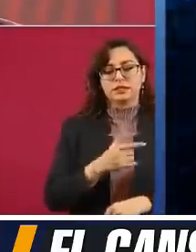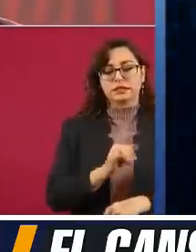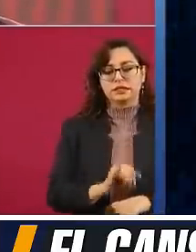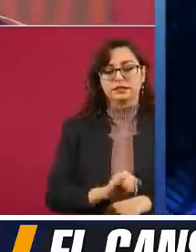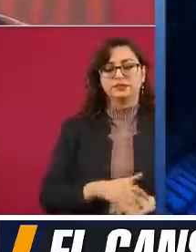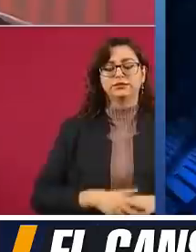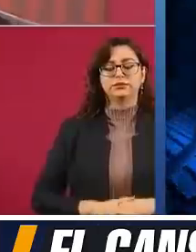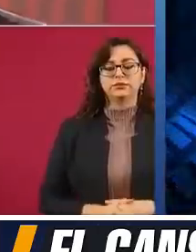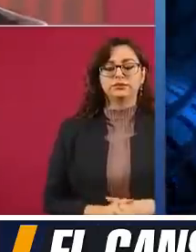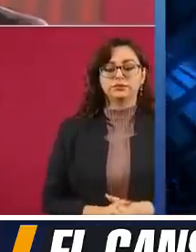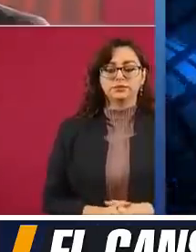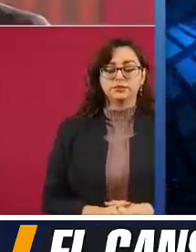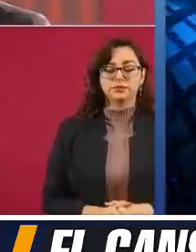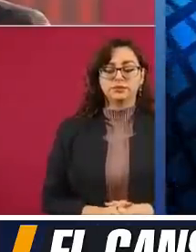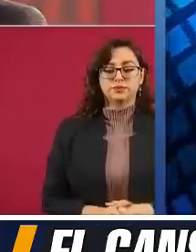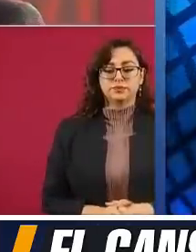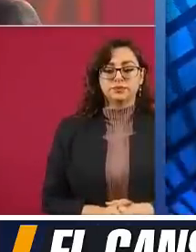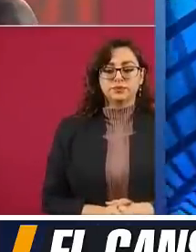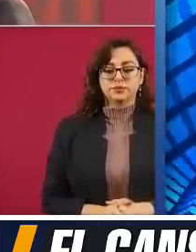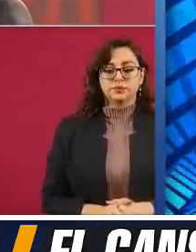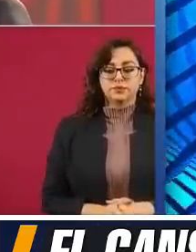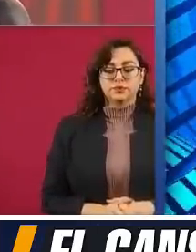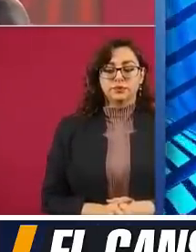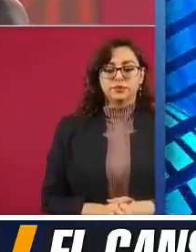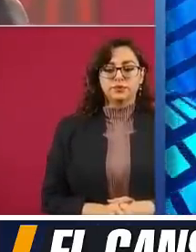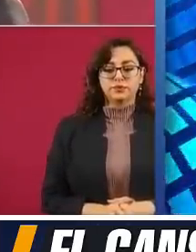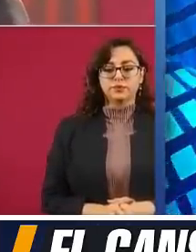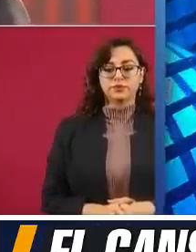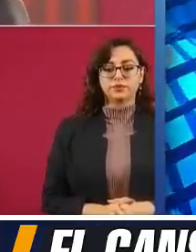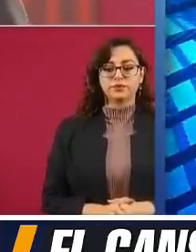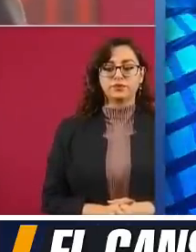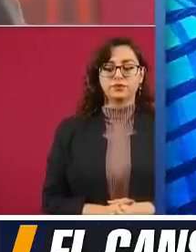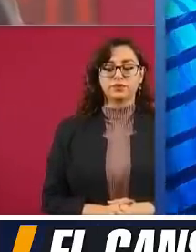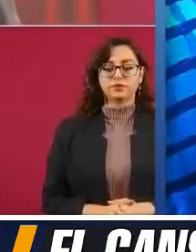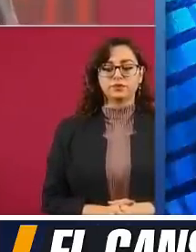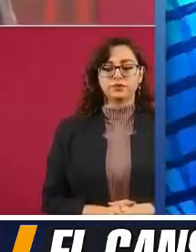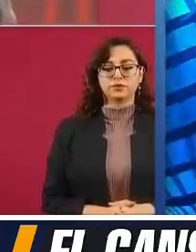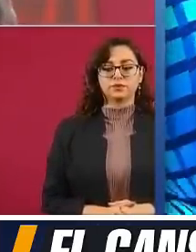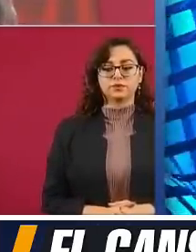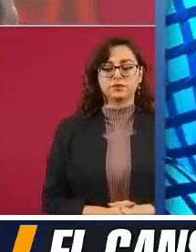INEGI. El año próximo